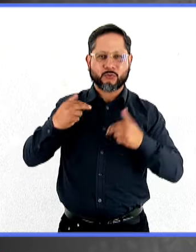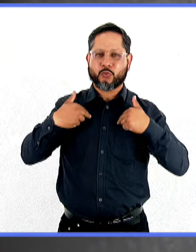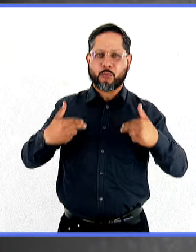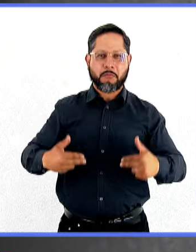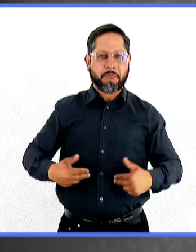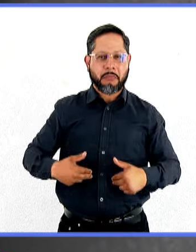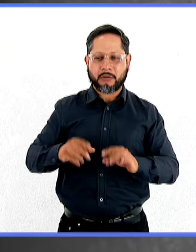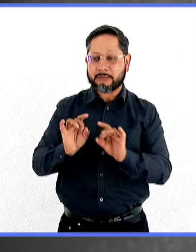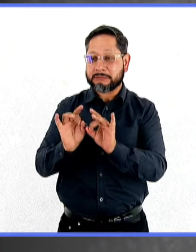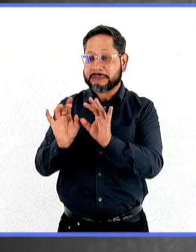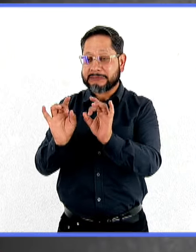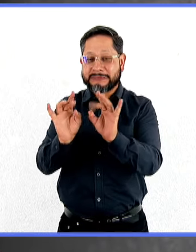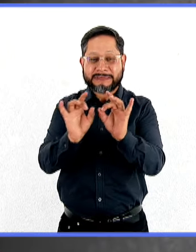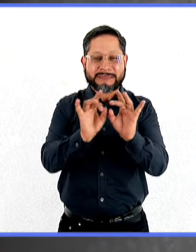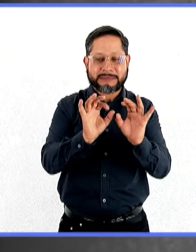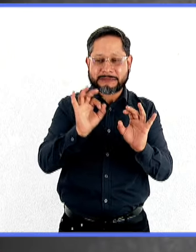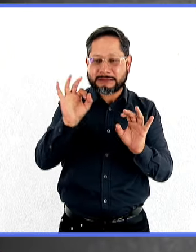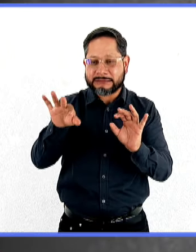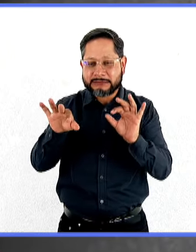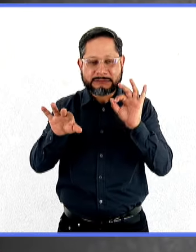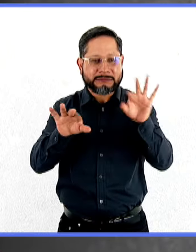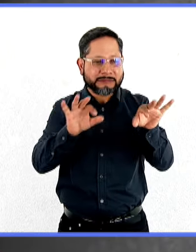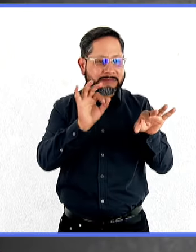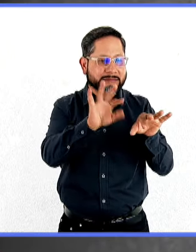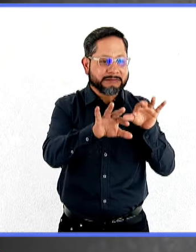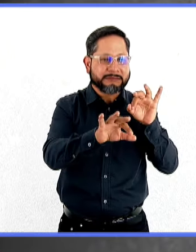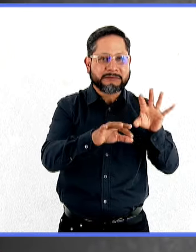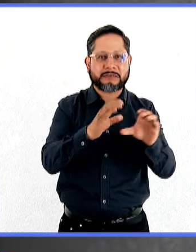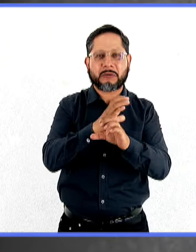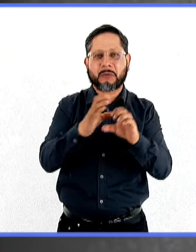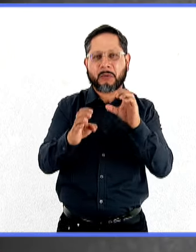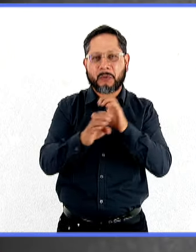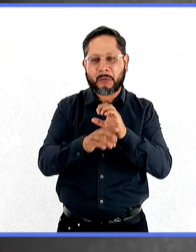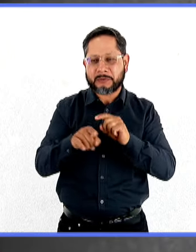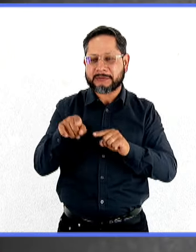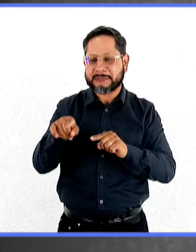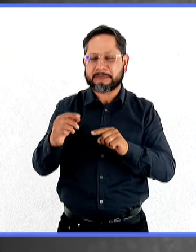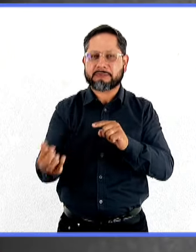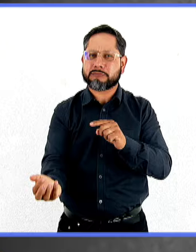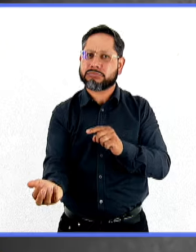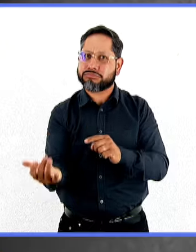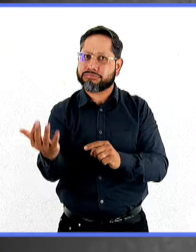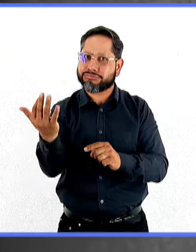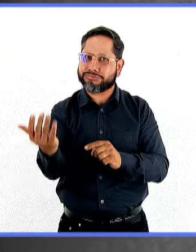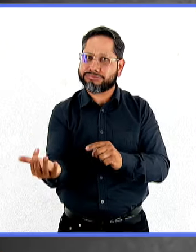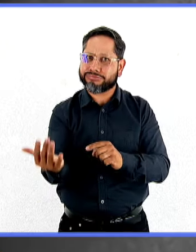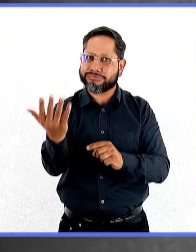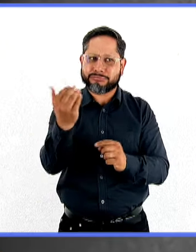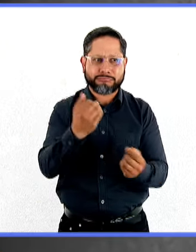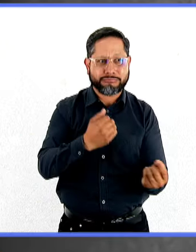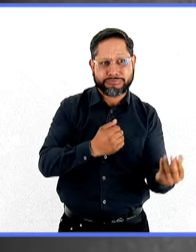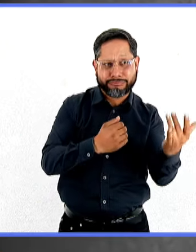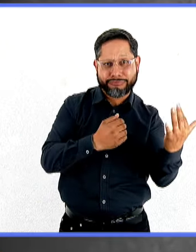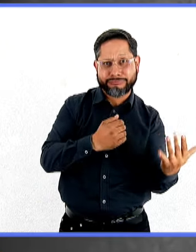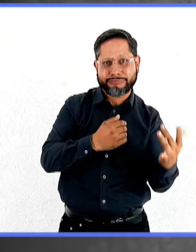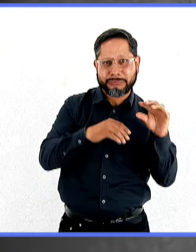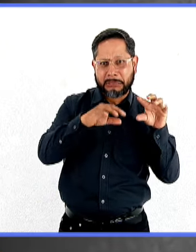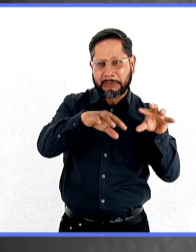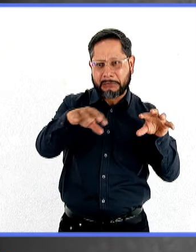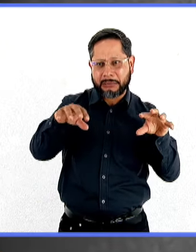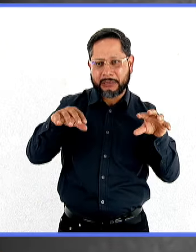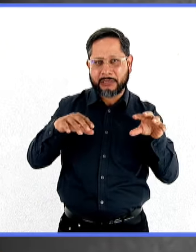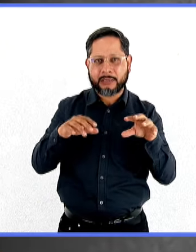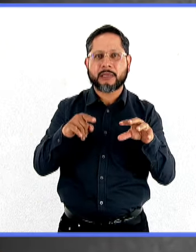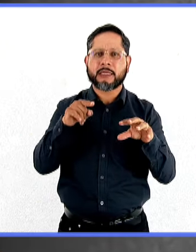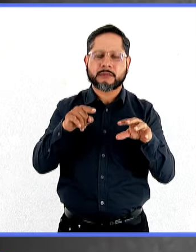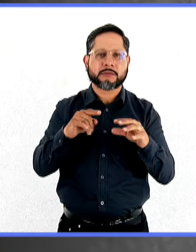causantes del inicio y propagación de estos incendios en el sentido de que el el fuego Es indispensable para todas las